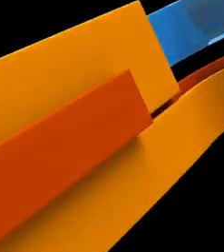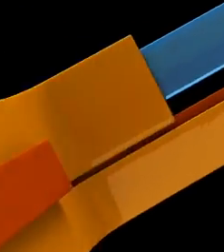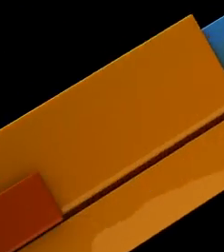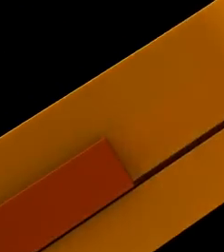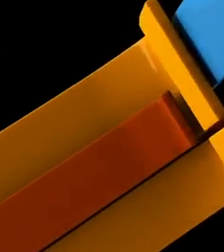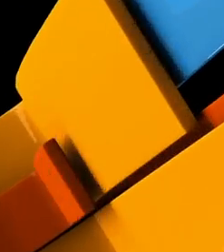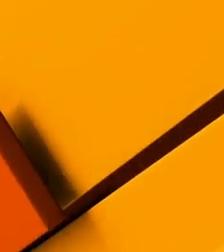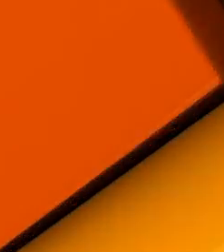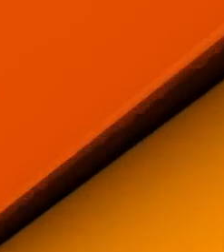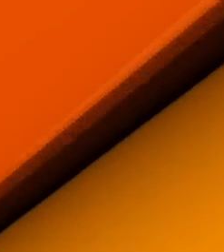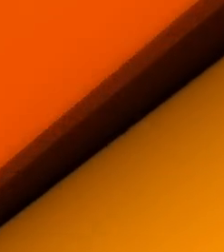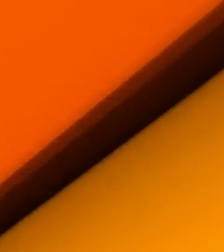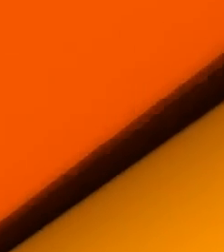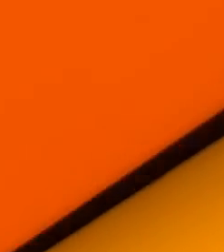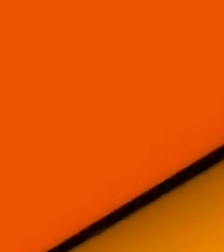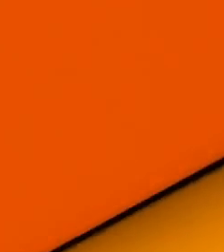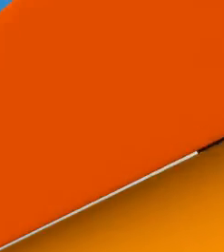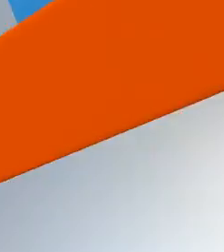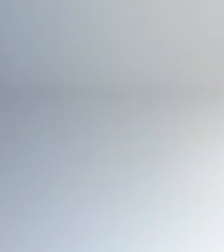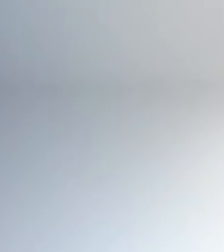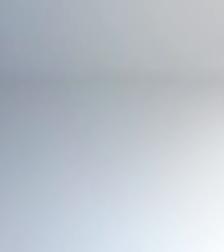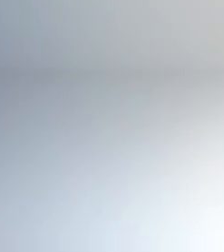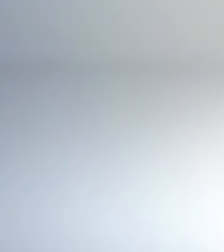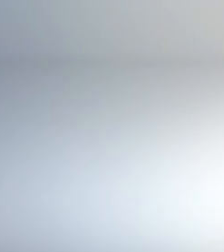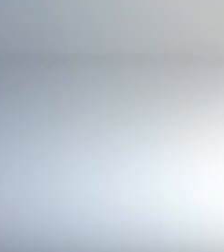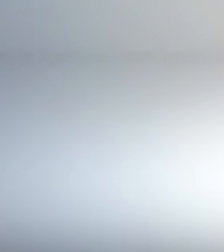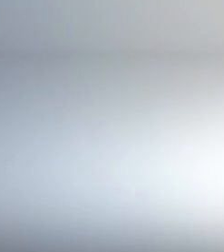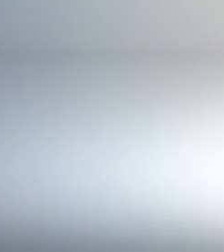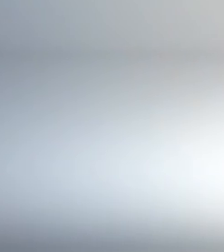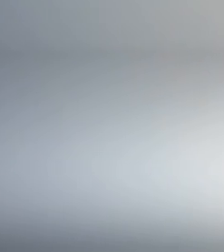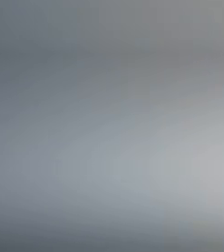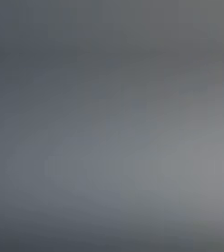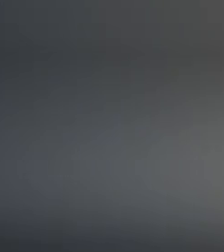ah ah